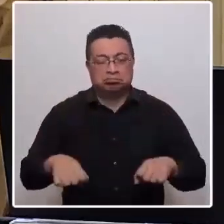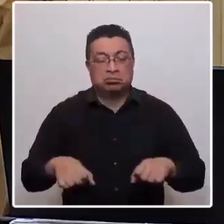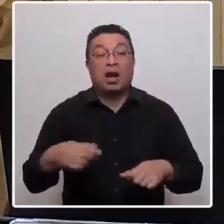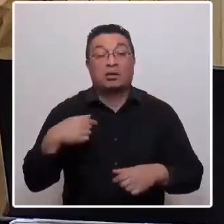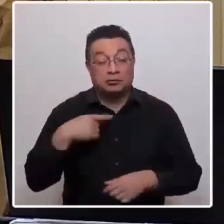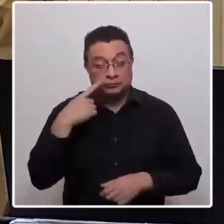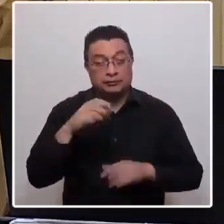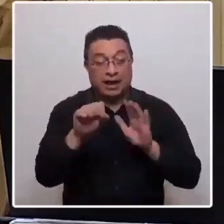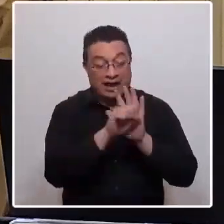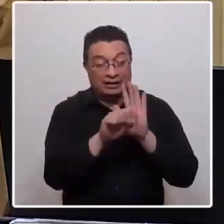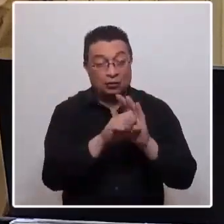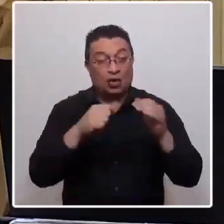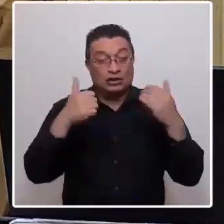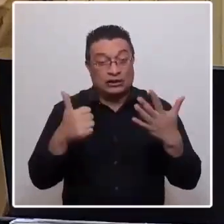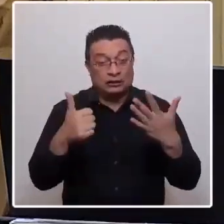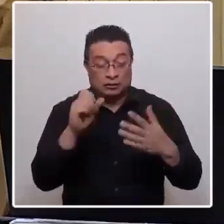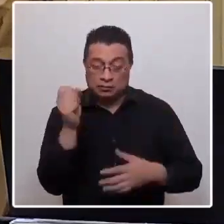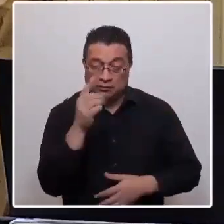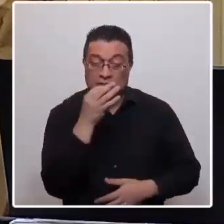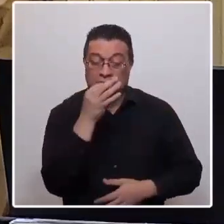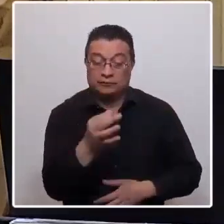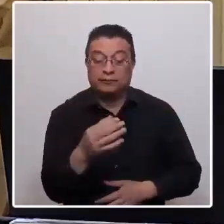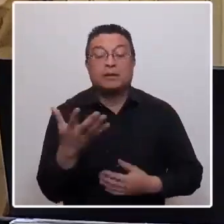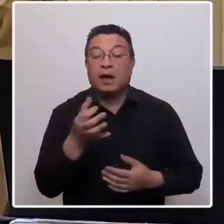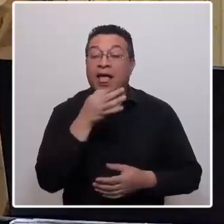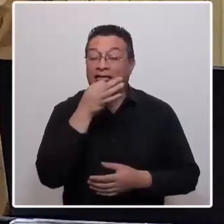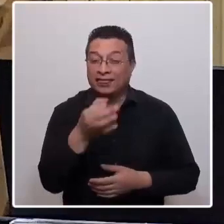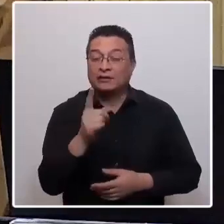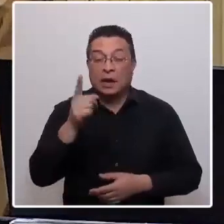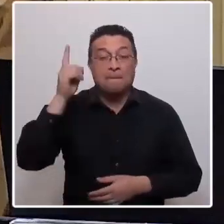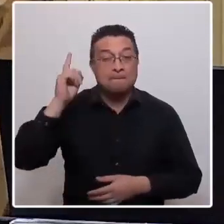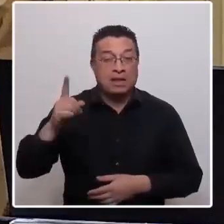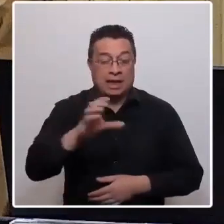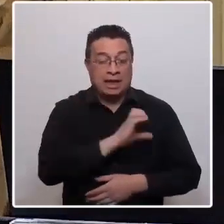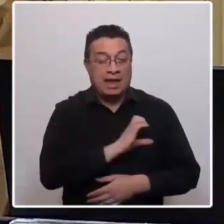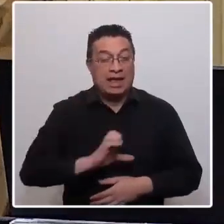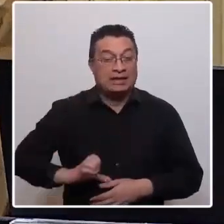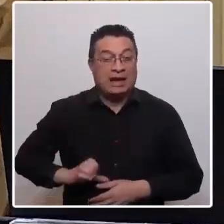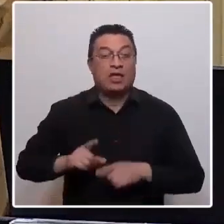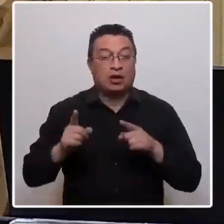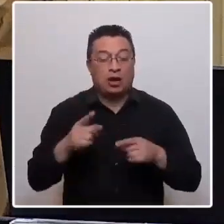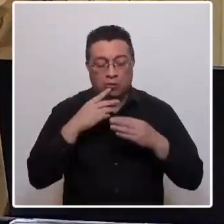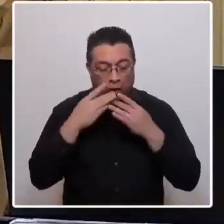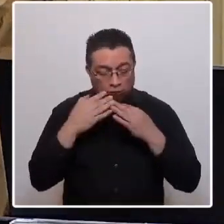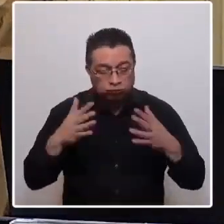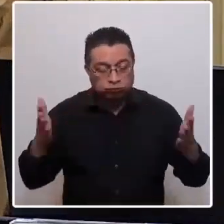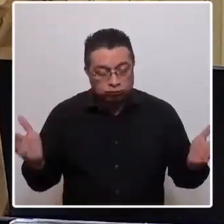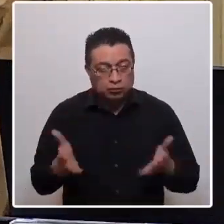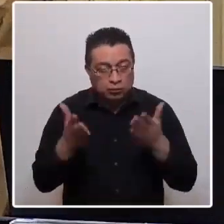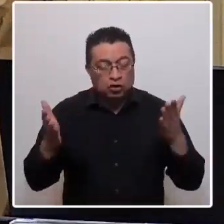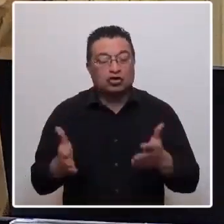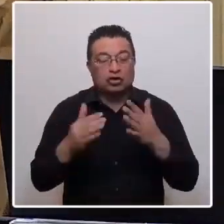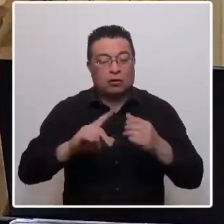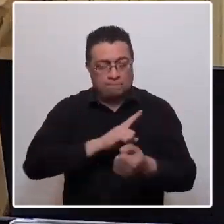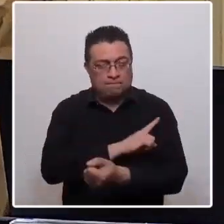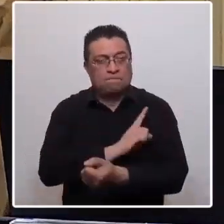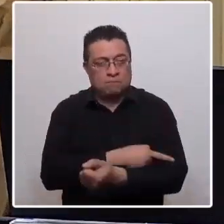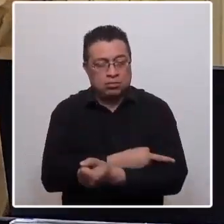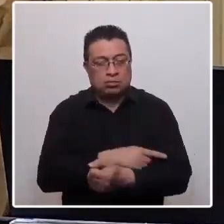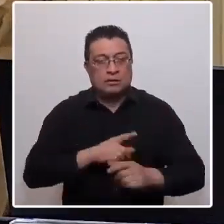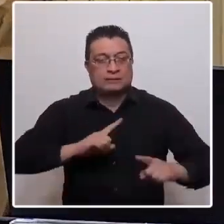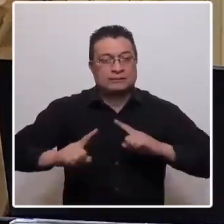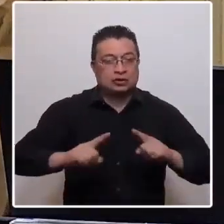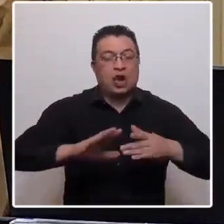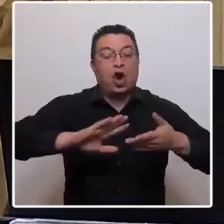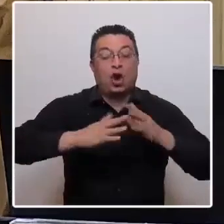al artículo 6 en primer término, en donde se le consagra un mandato al Estado en el sentido de la promoción, protección y fortalecimiento de la gestión comunitaria de